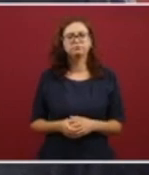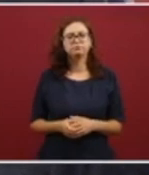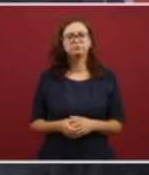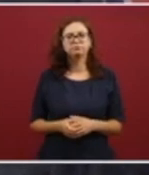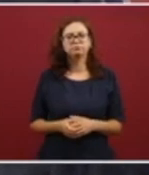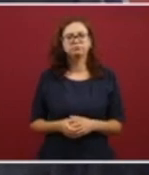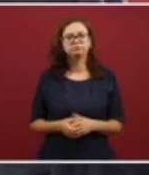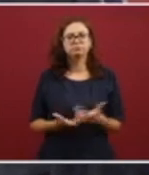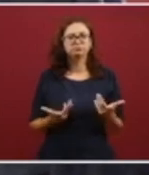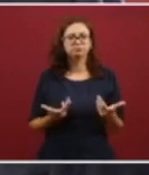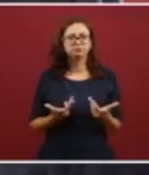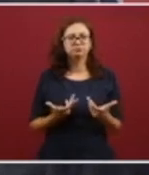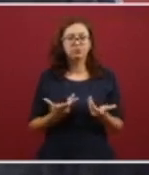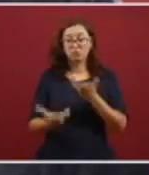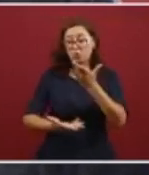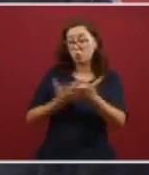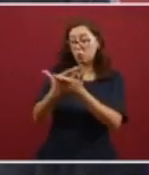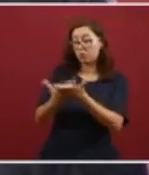nada que afecte